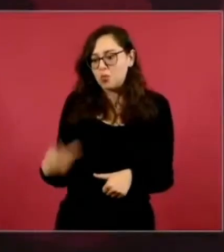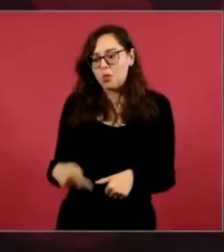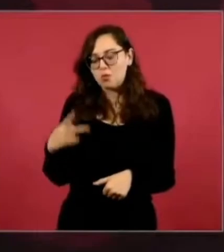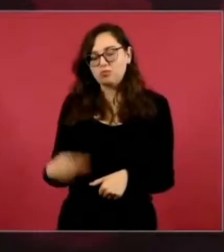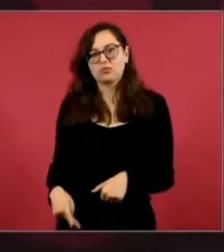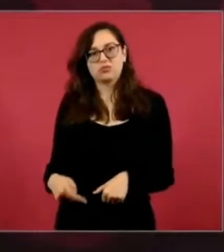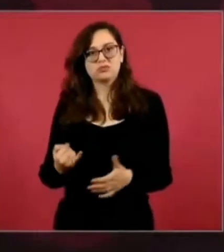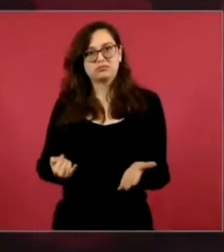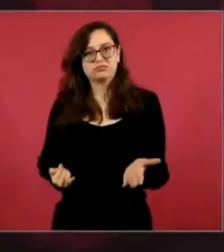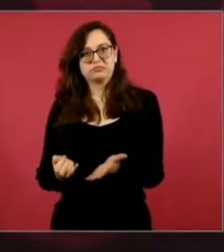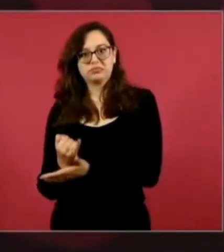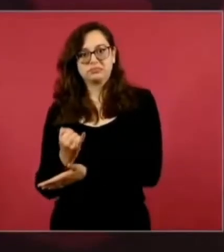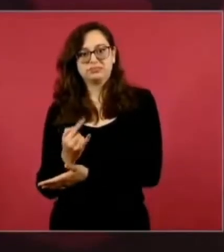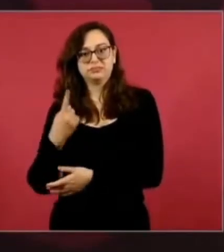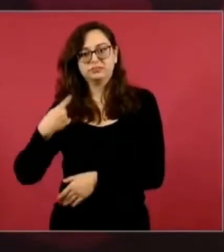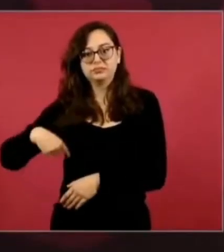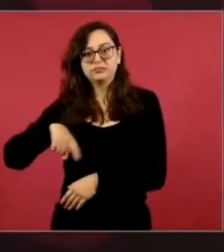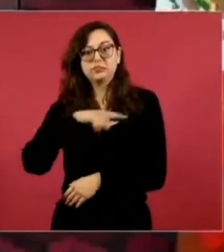someternos.